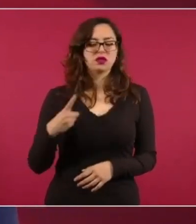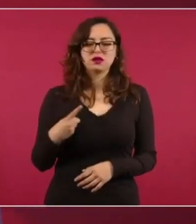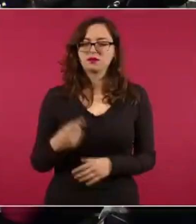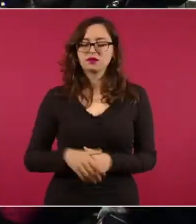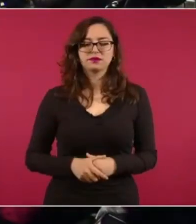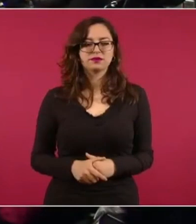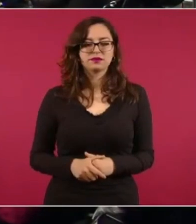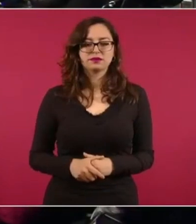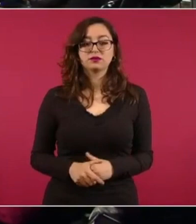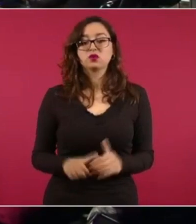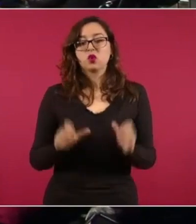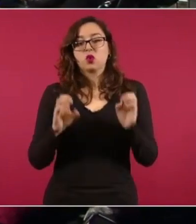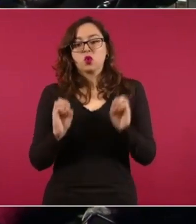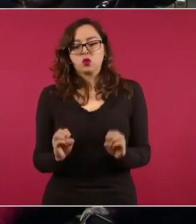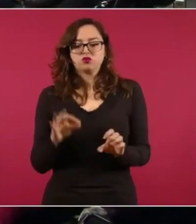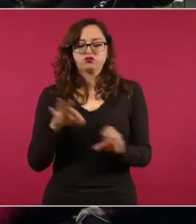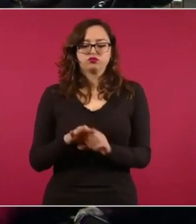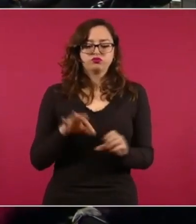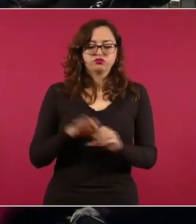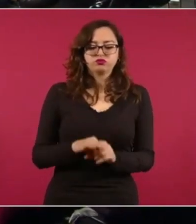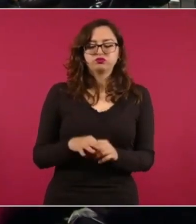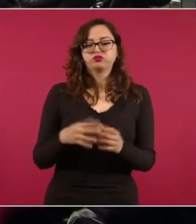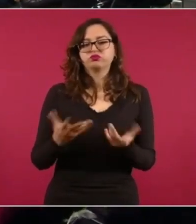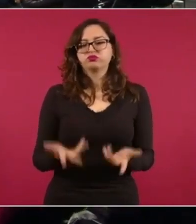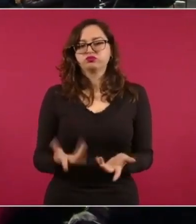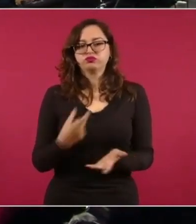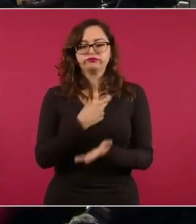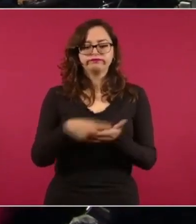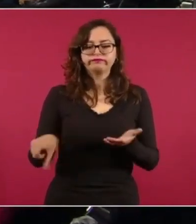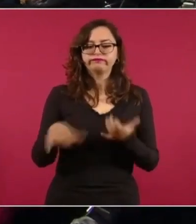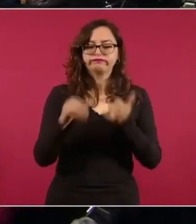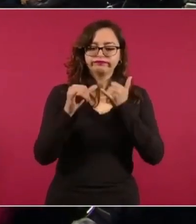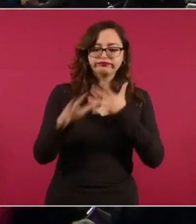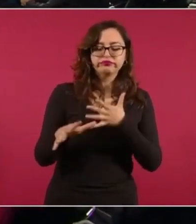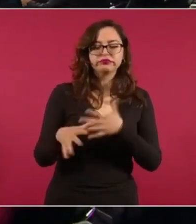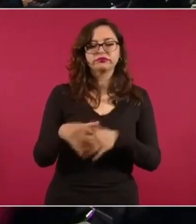o comprar votos,